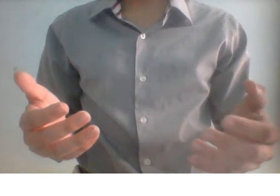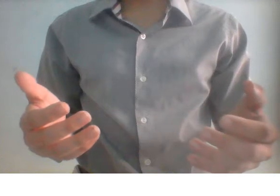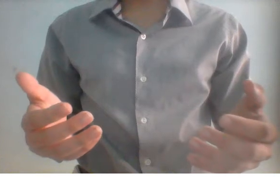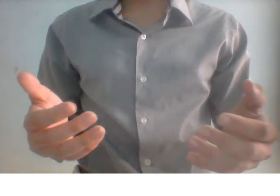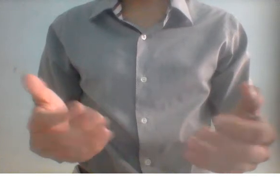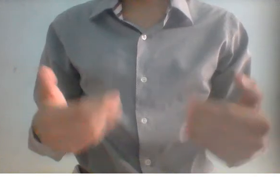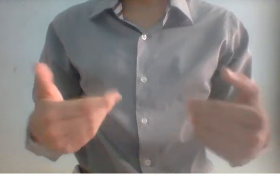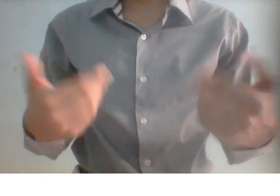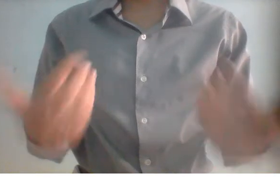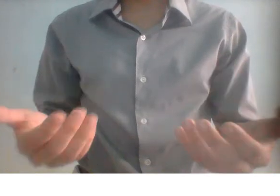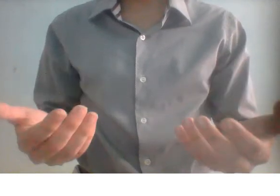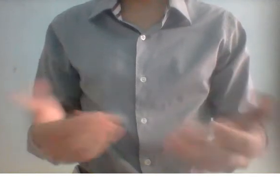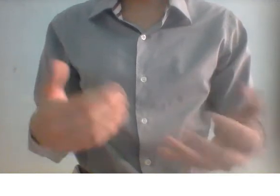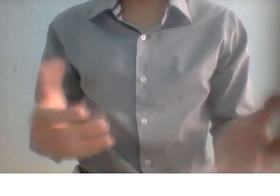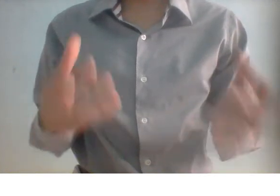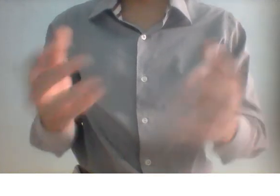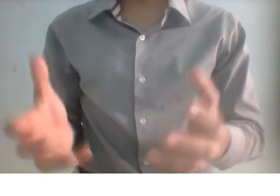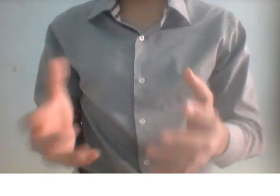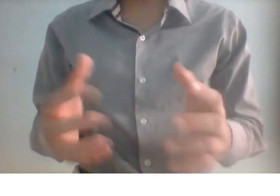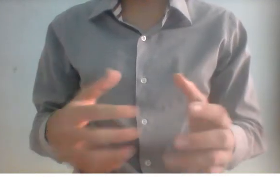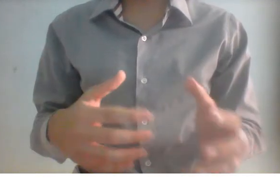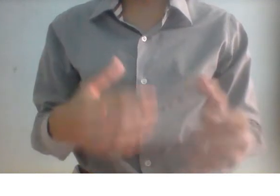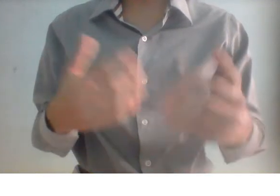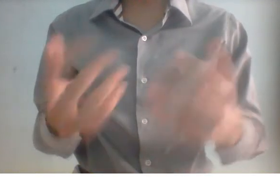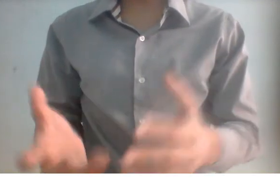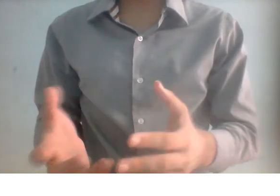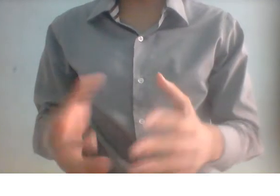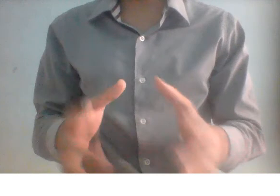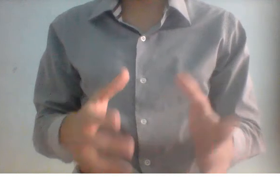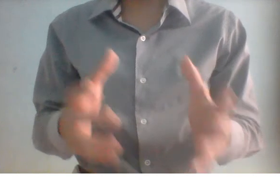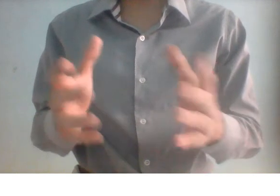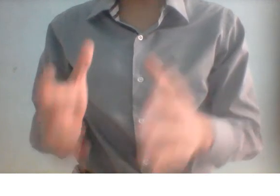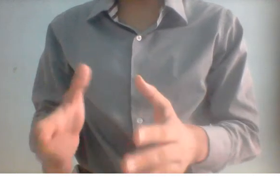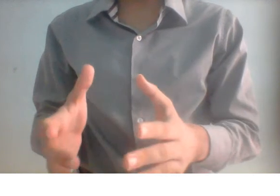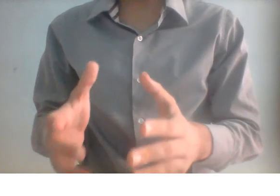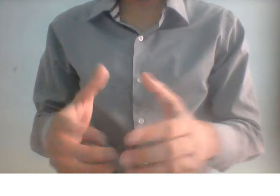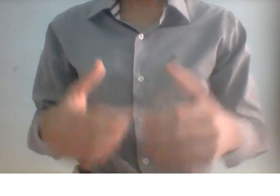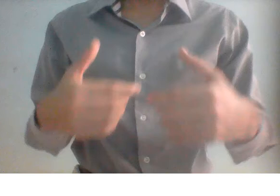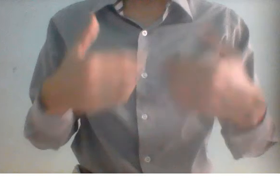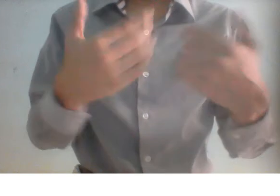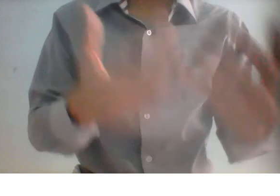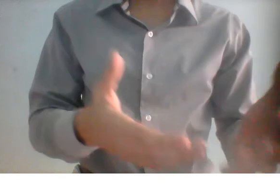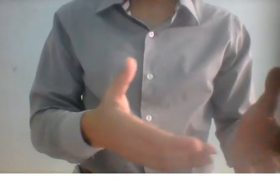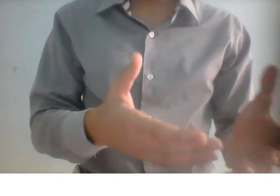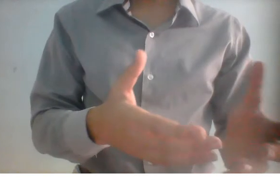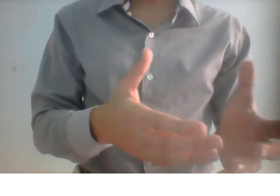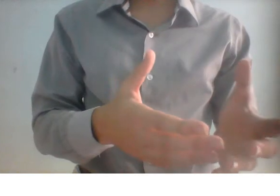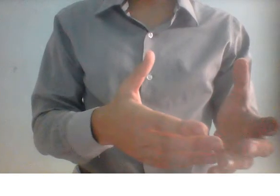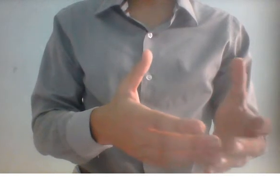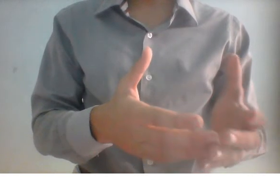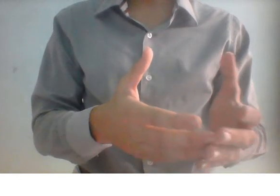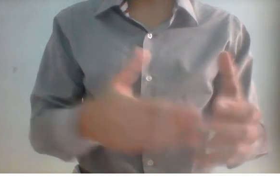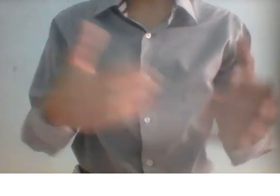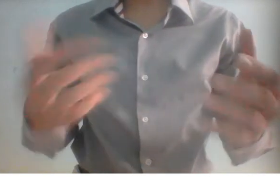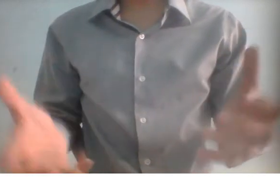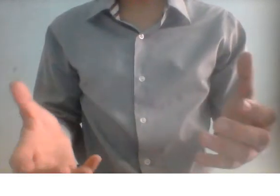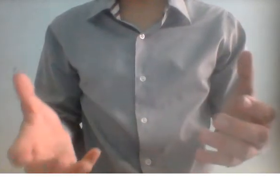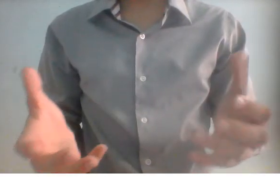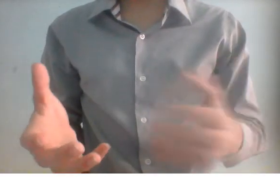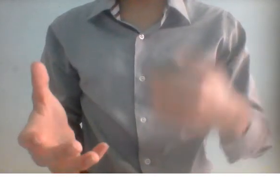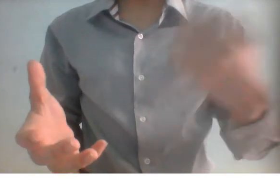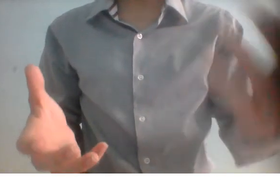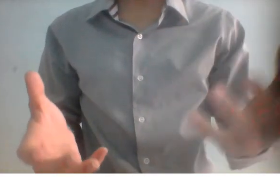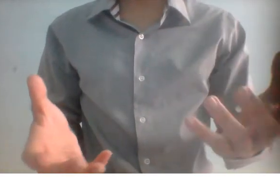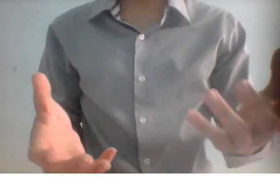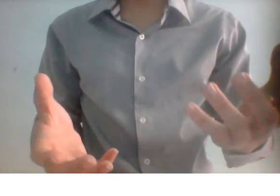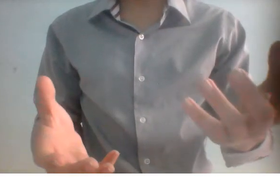empresa se los va a suministrar porque no son tontos. Todas las empresas se supone que son creadas para obtener beneficios y no para que pues terminen